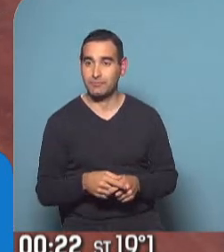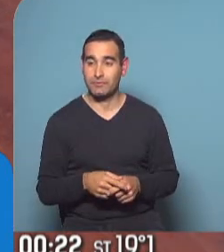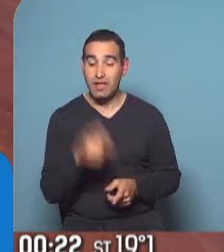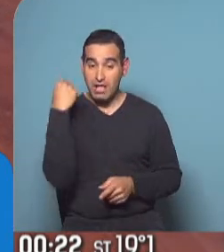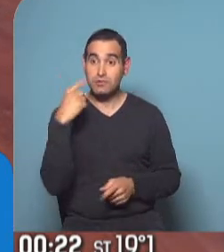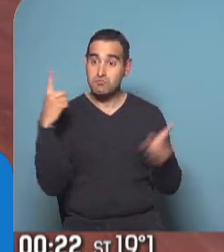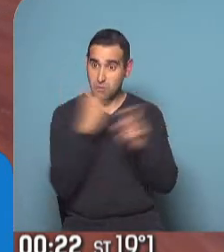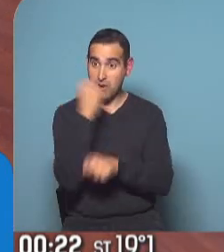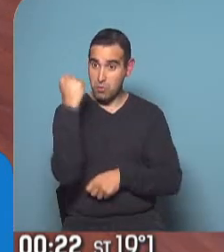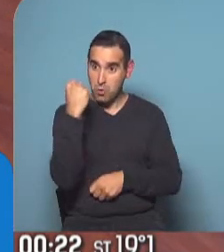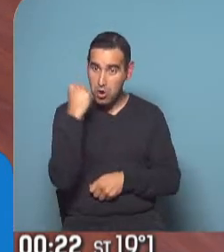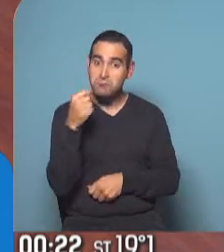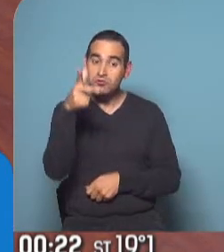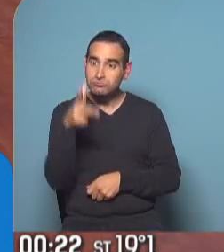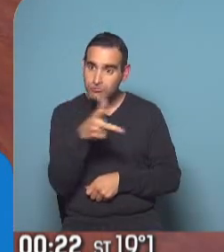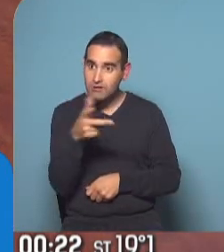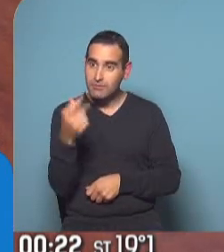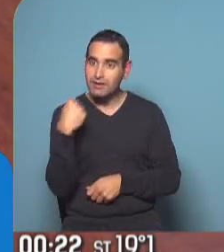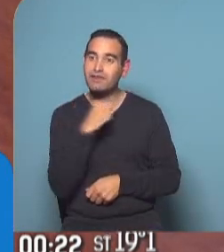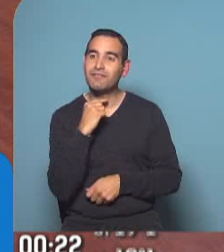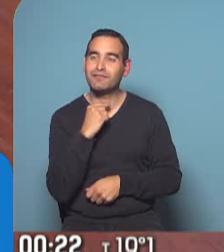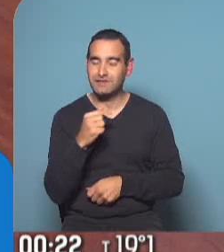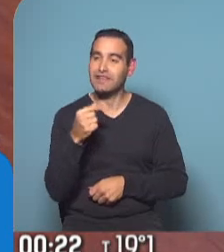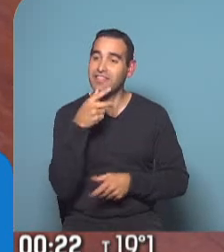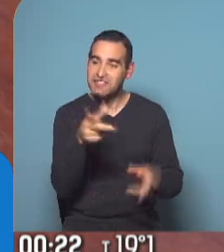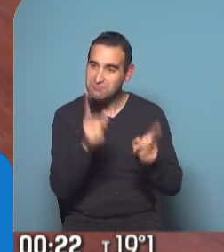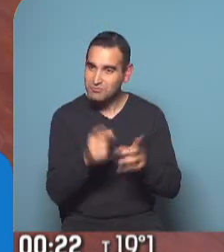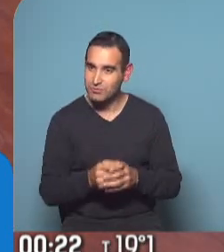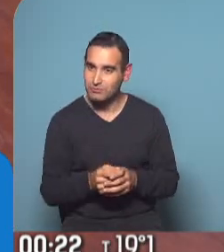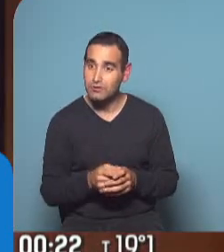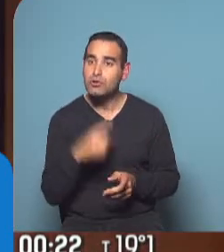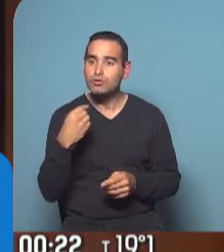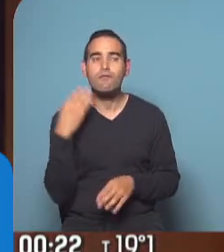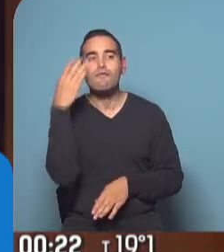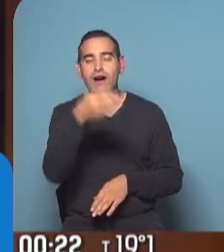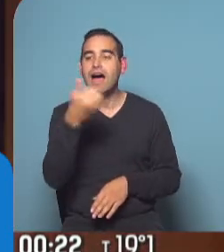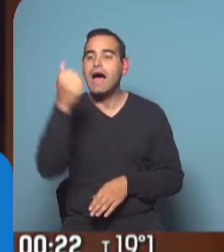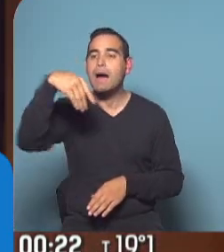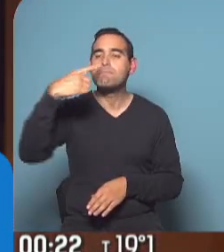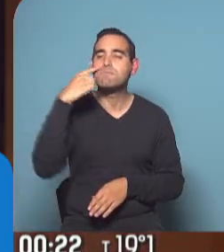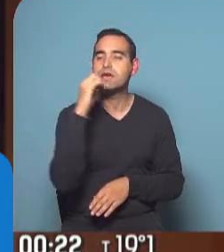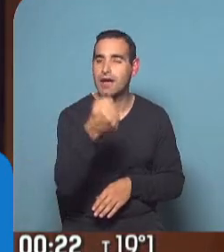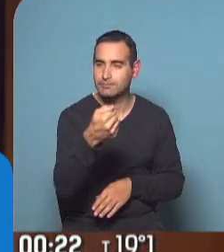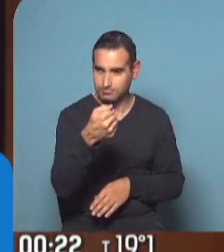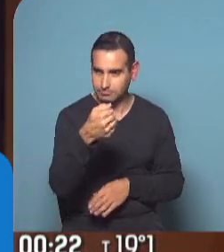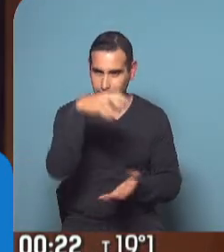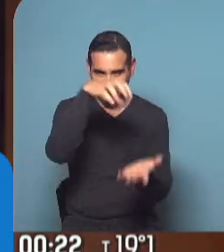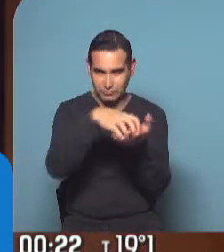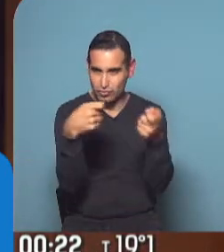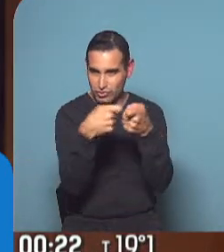que vivió el país y ahí lo que hicimos es tocar el timbre de la amia y